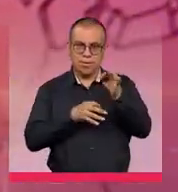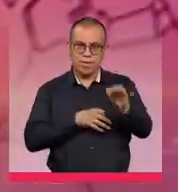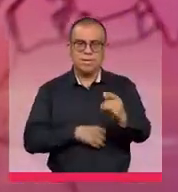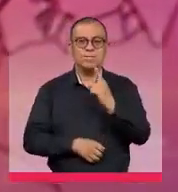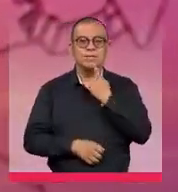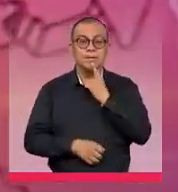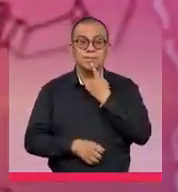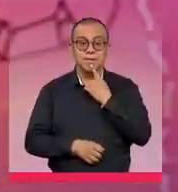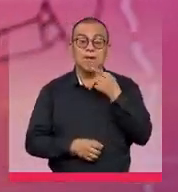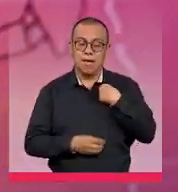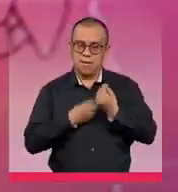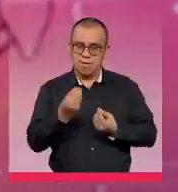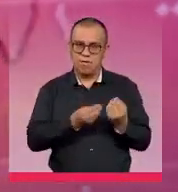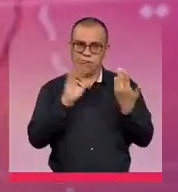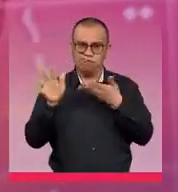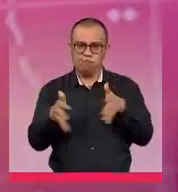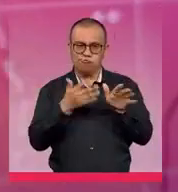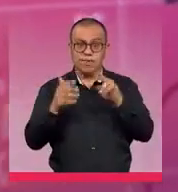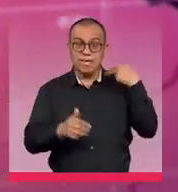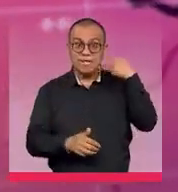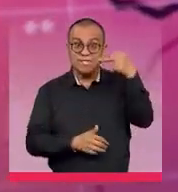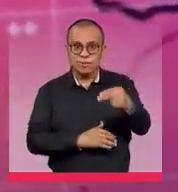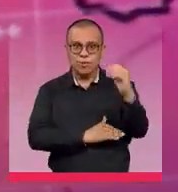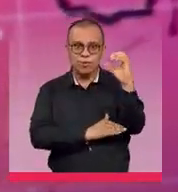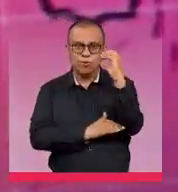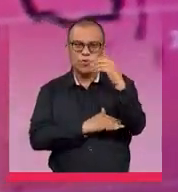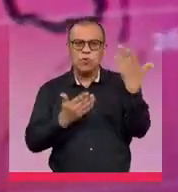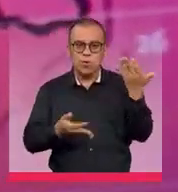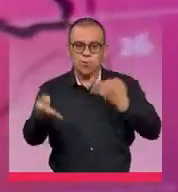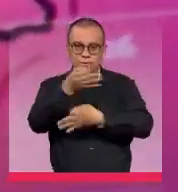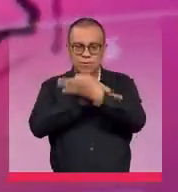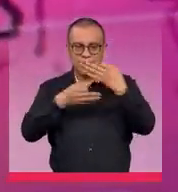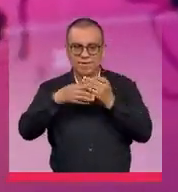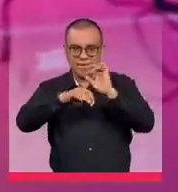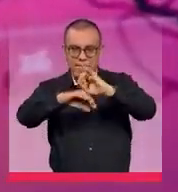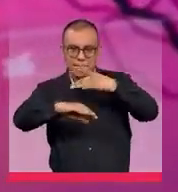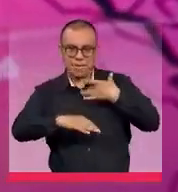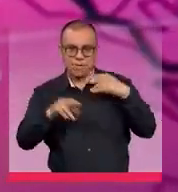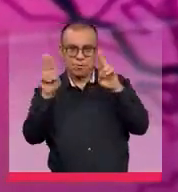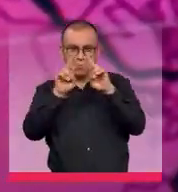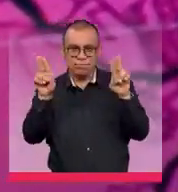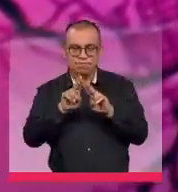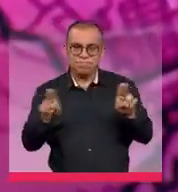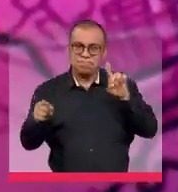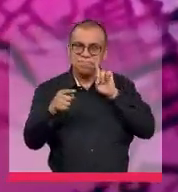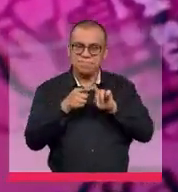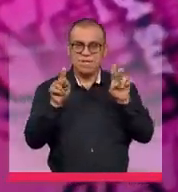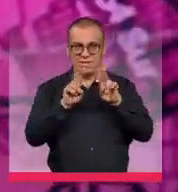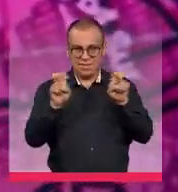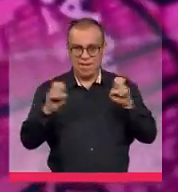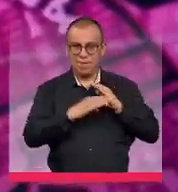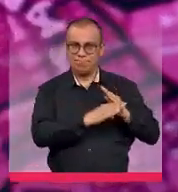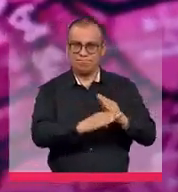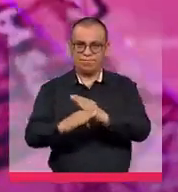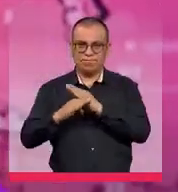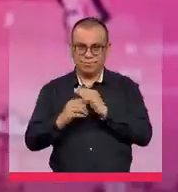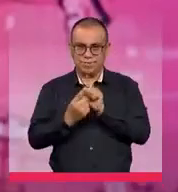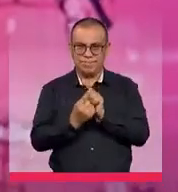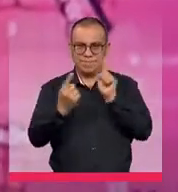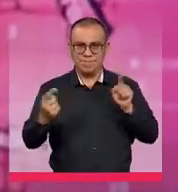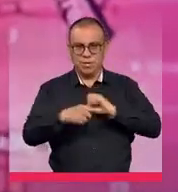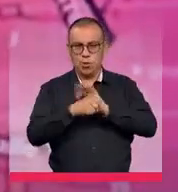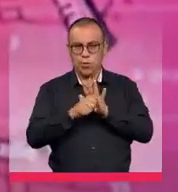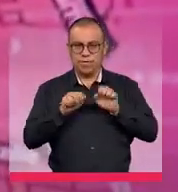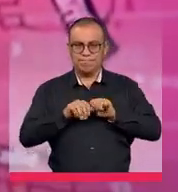que enseña historia de colombia a través de la multimedia esto en virtud de las medidas por las restricciones de la